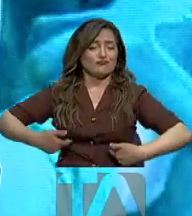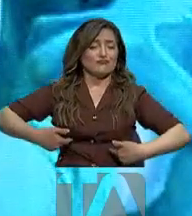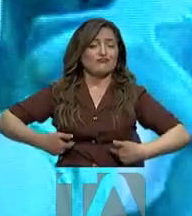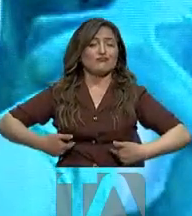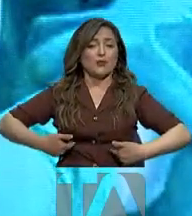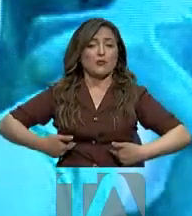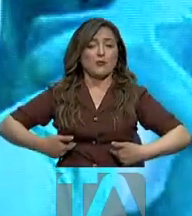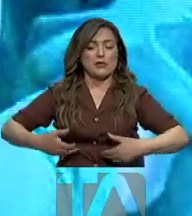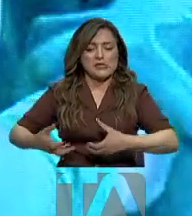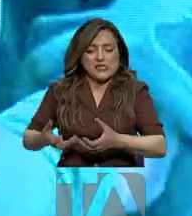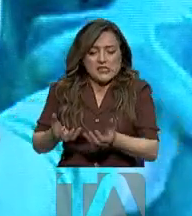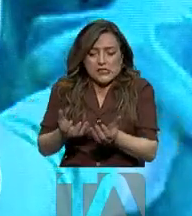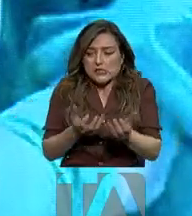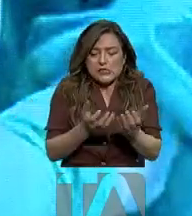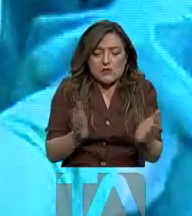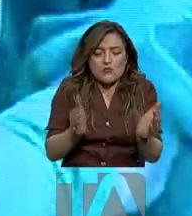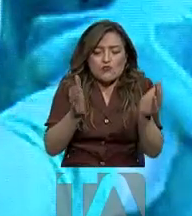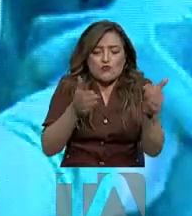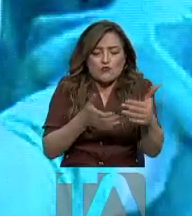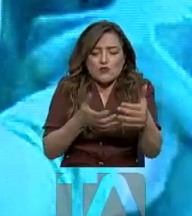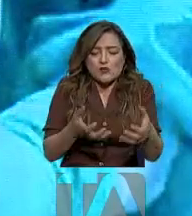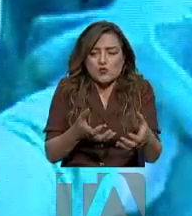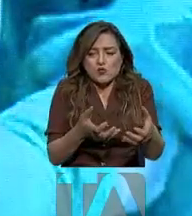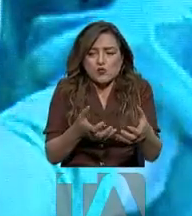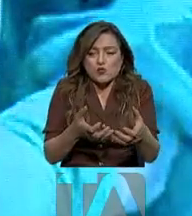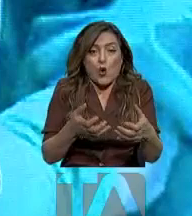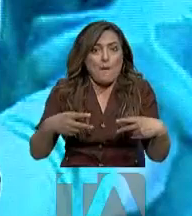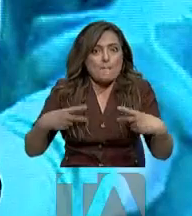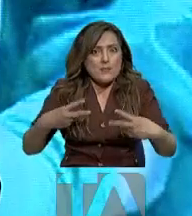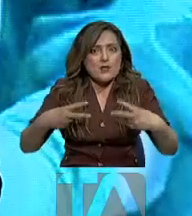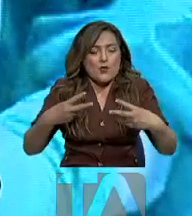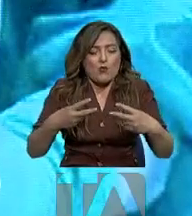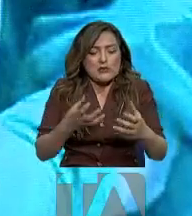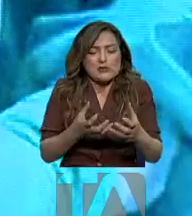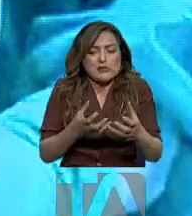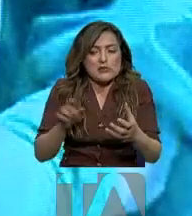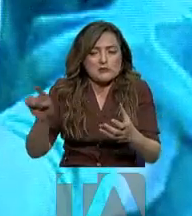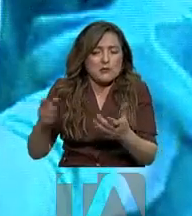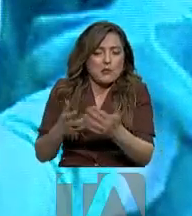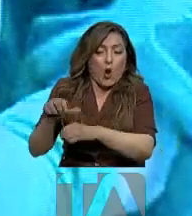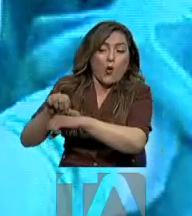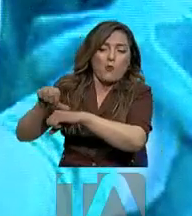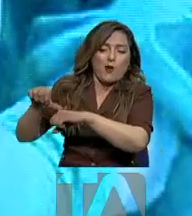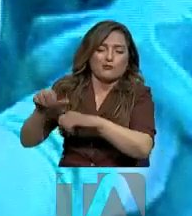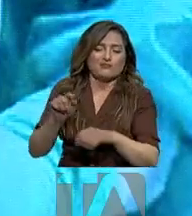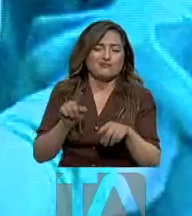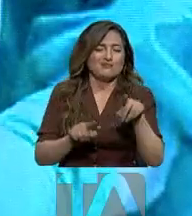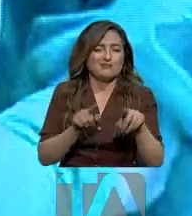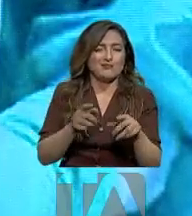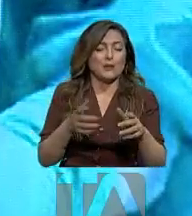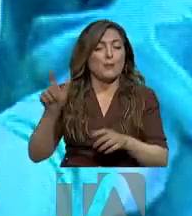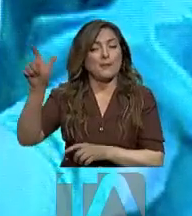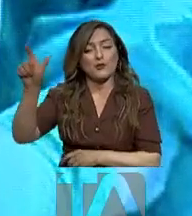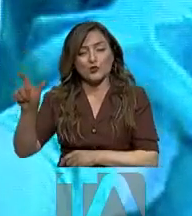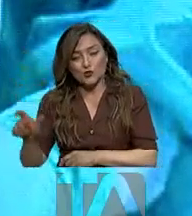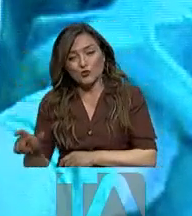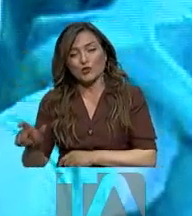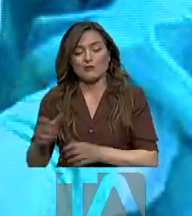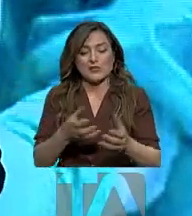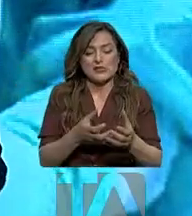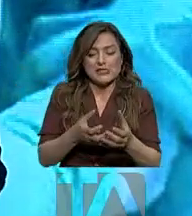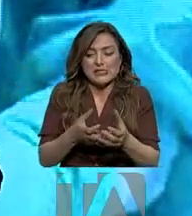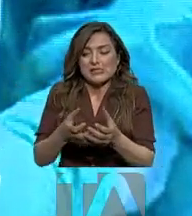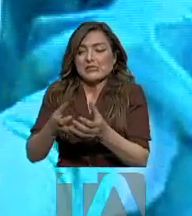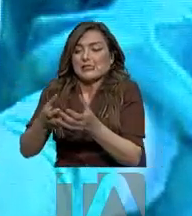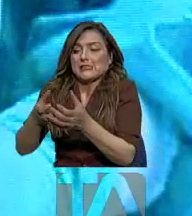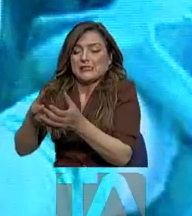mantenerse de tal forma que sean funcionales para el paciente que va a ser trasplantado y en muchos casos el paciente o el órgano